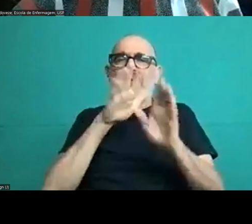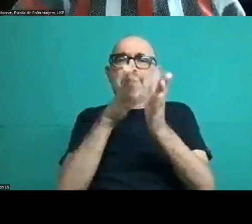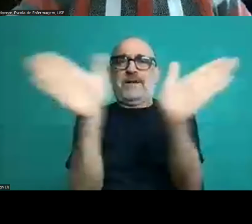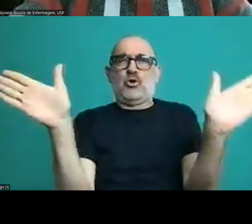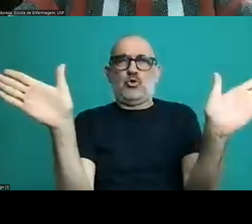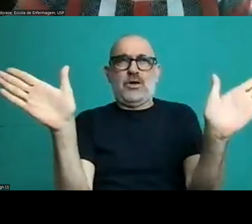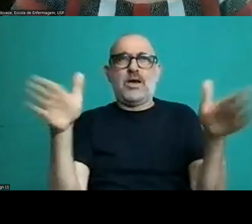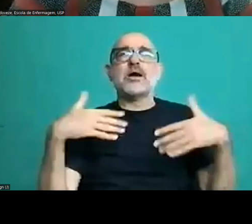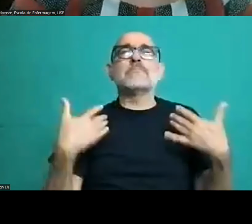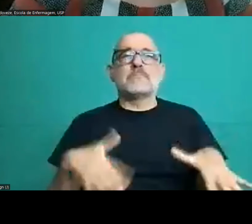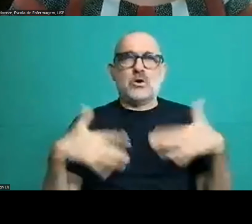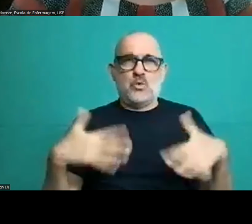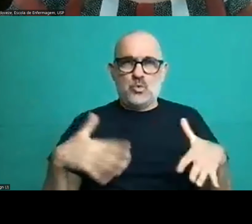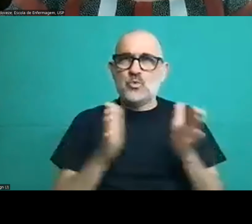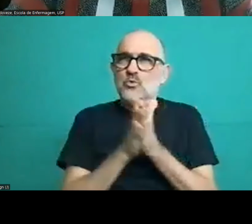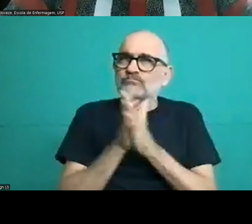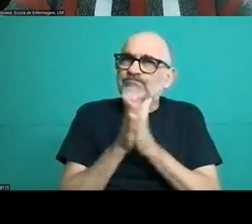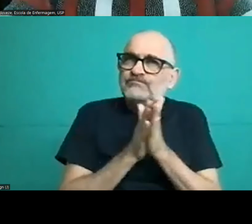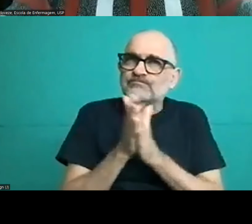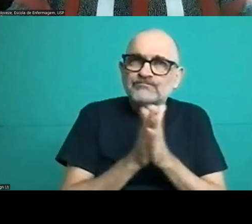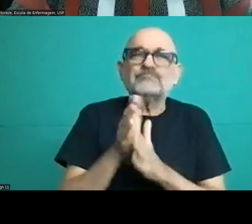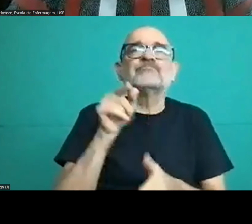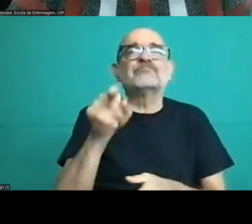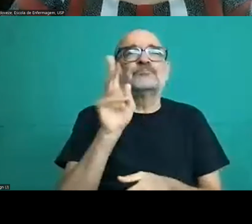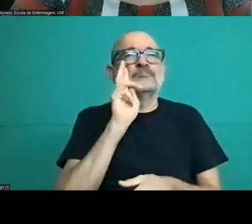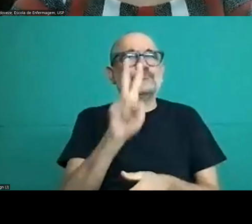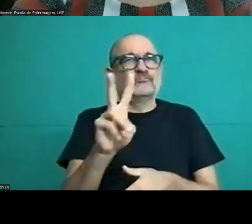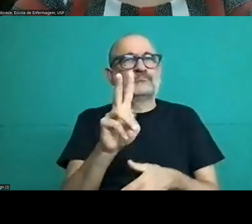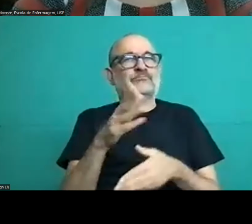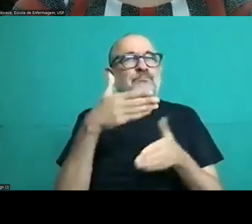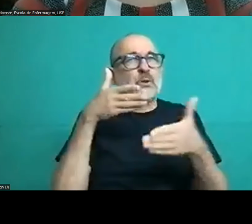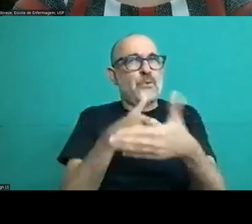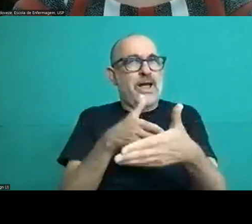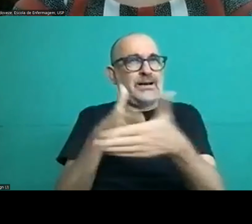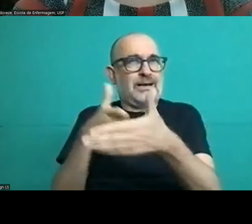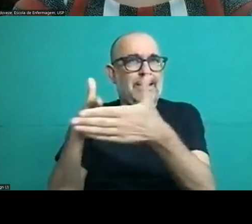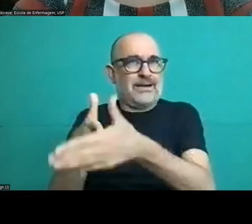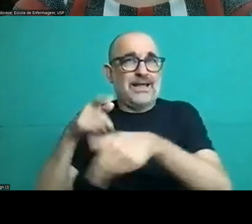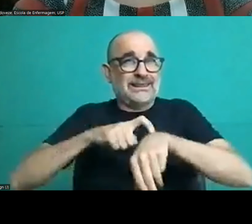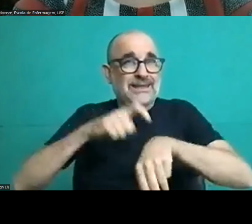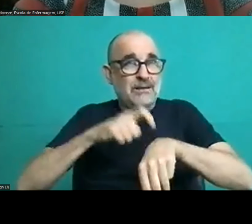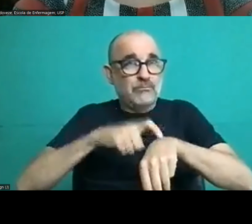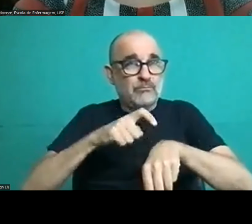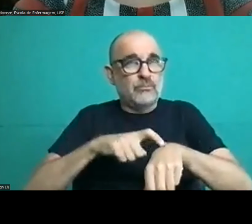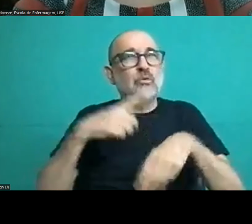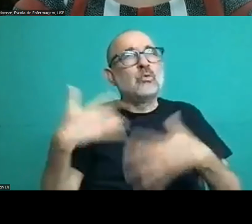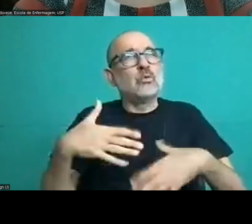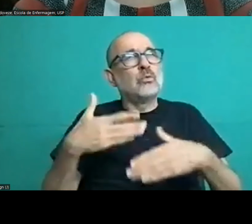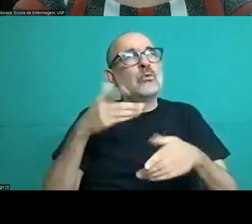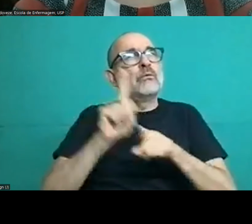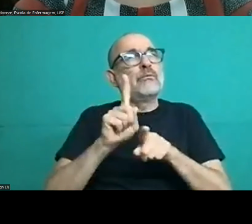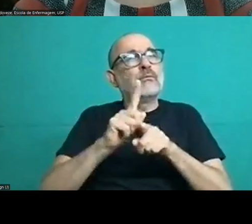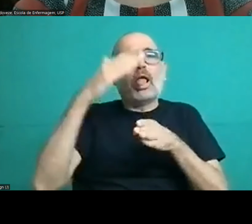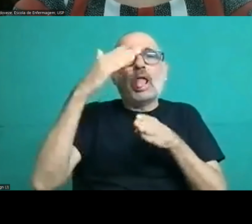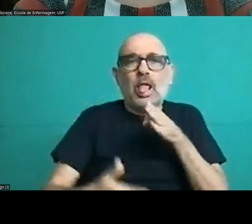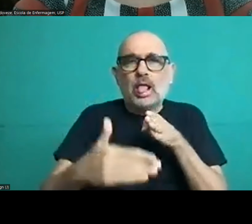espera muy limitados, prolongados y tiempos de atención muy